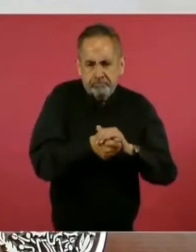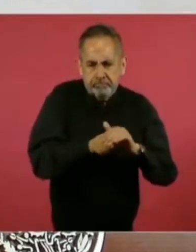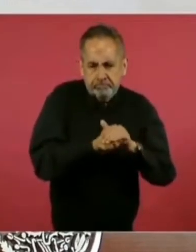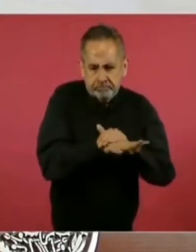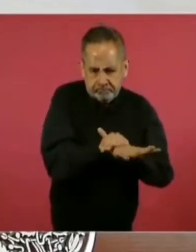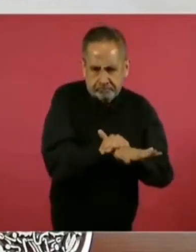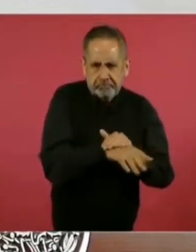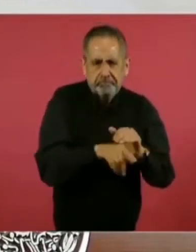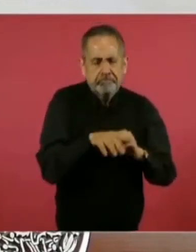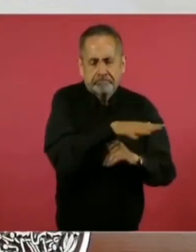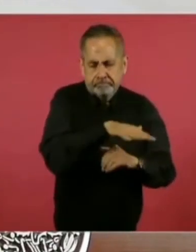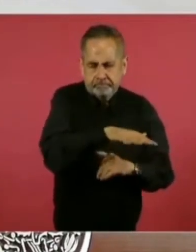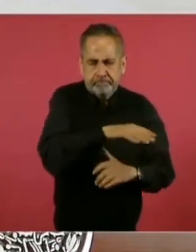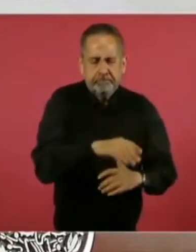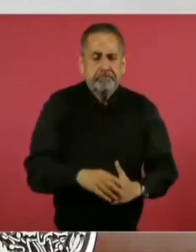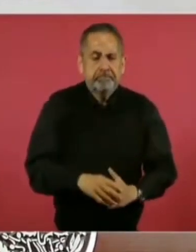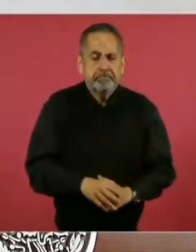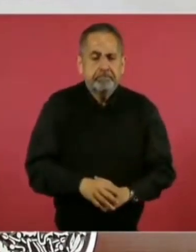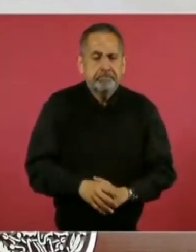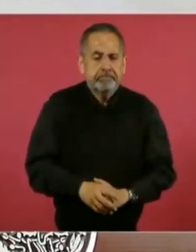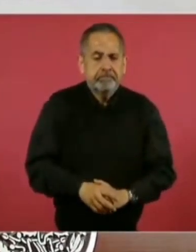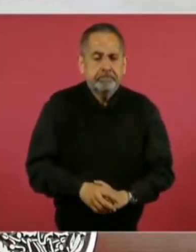Ayotzinapa